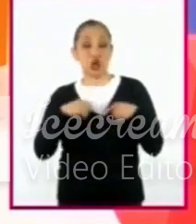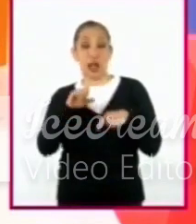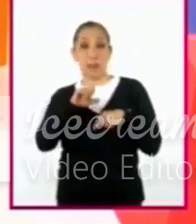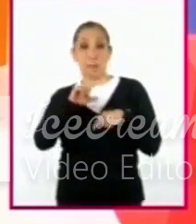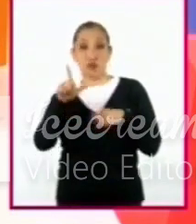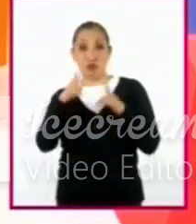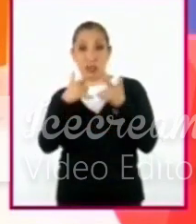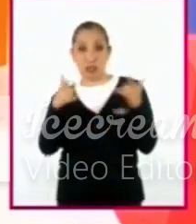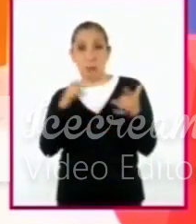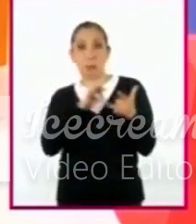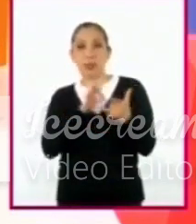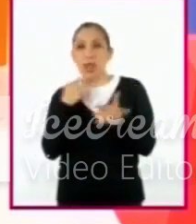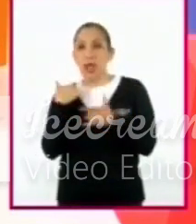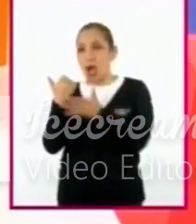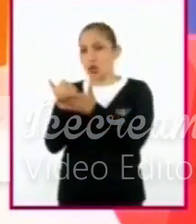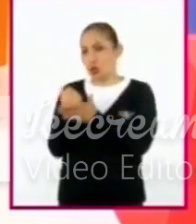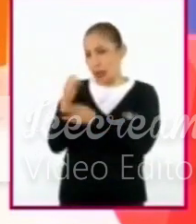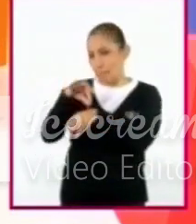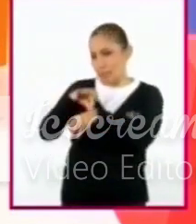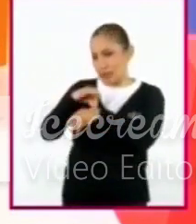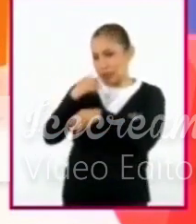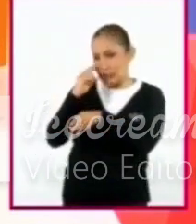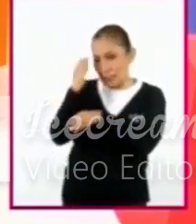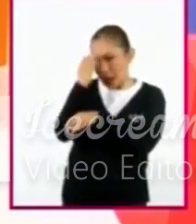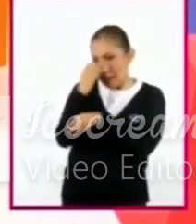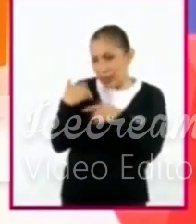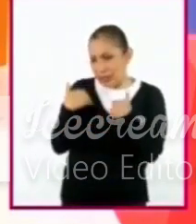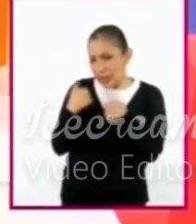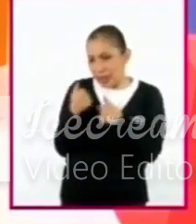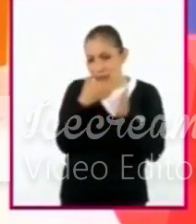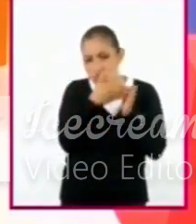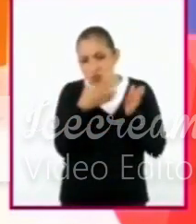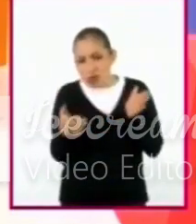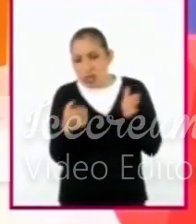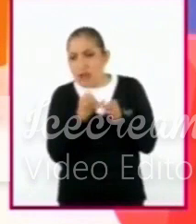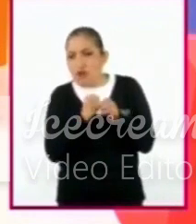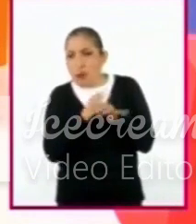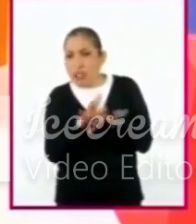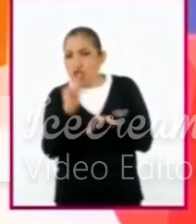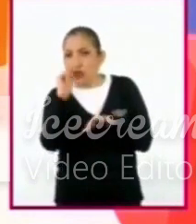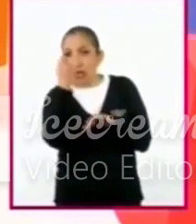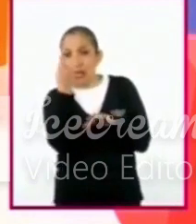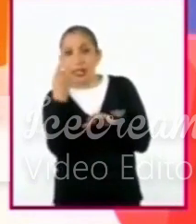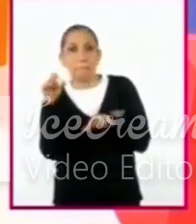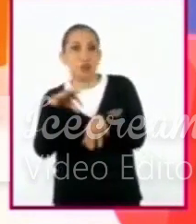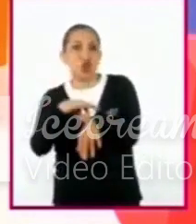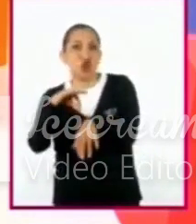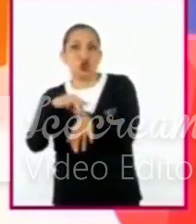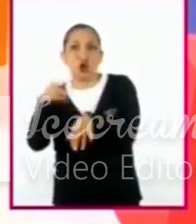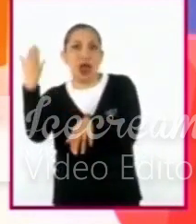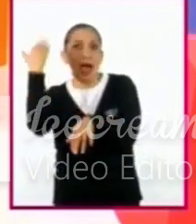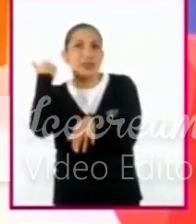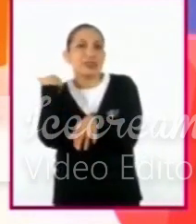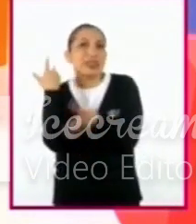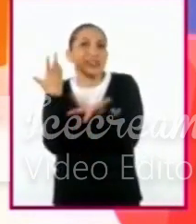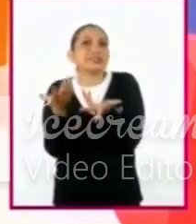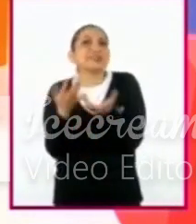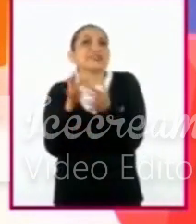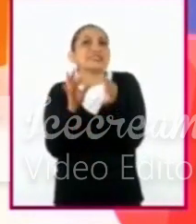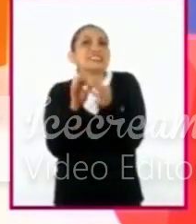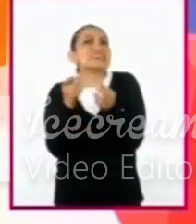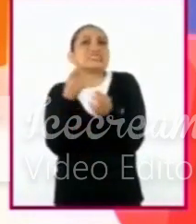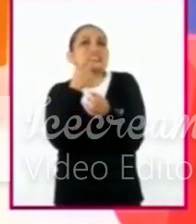apoyarse en la medicina para comprender los datos de los informes técnicos de los médicos de la época que estudia.